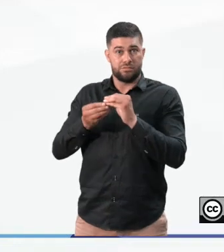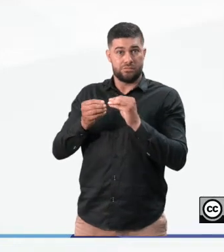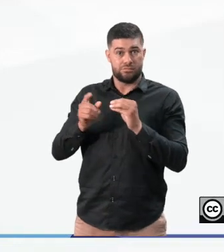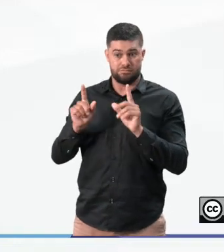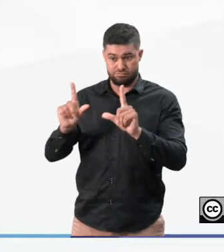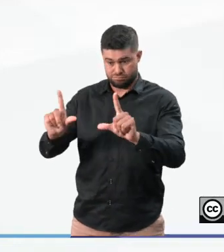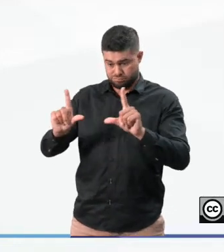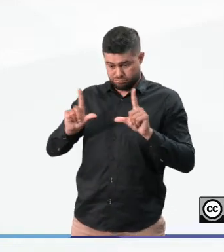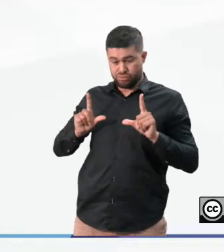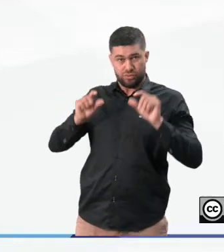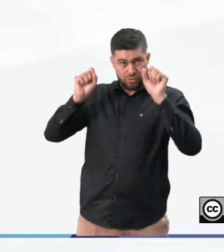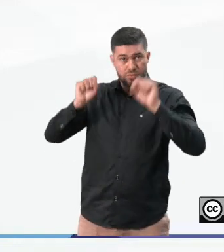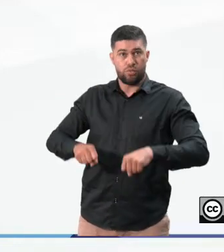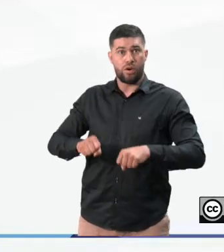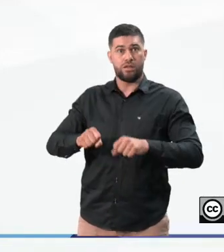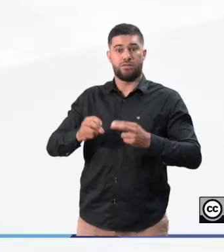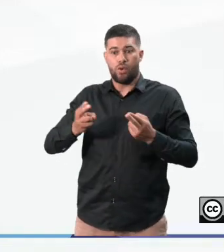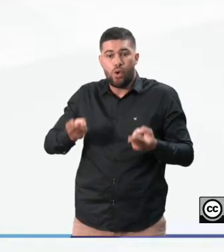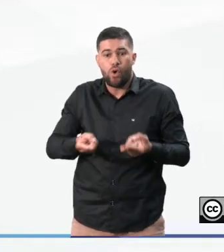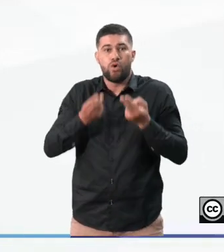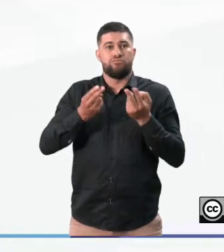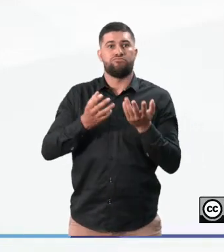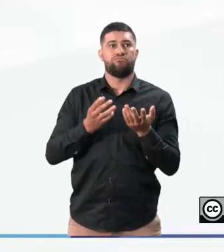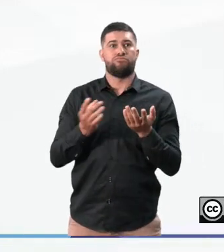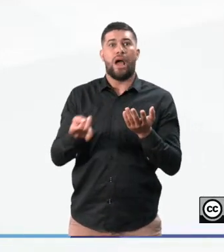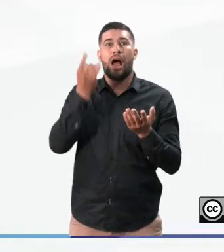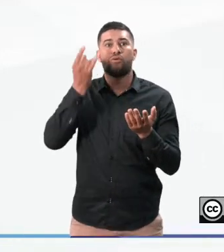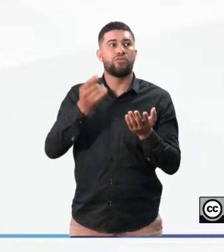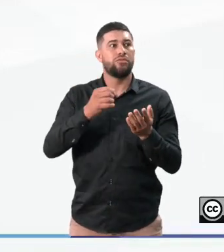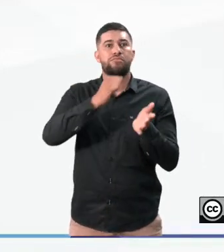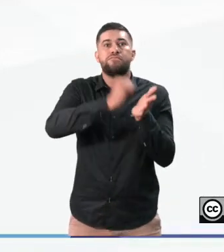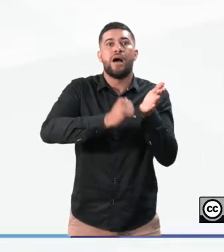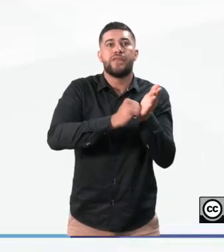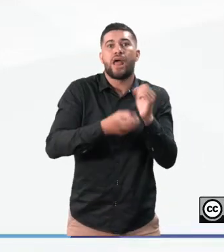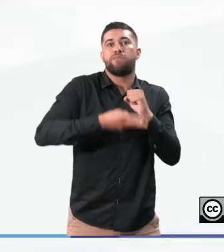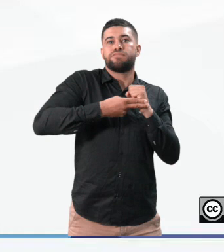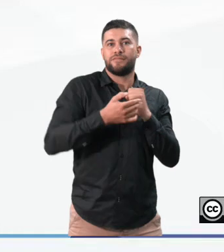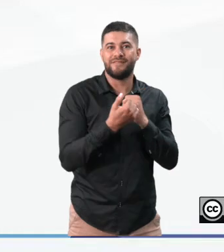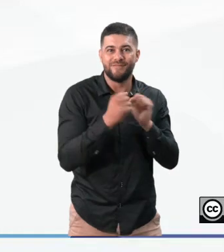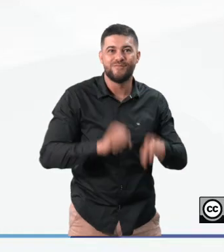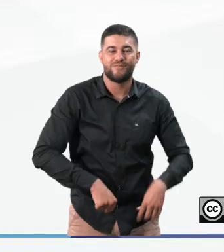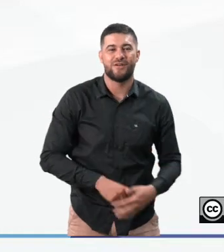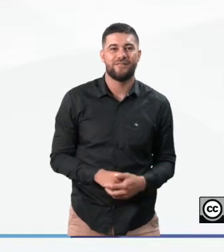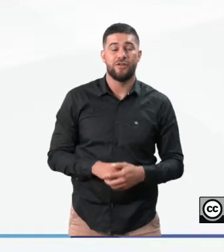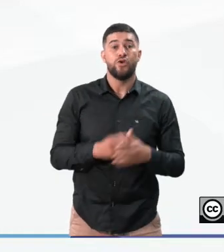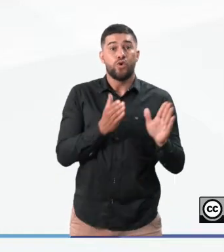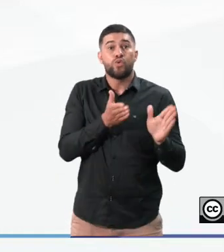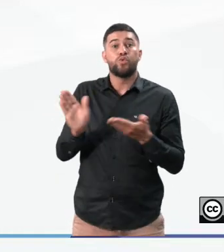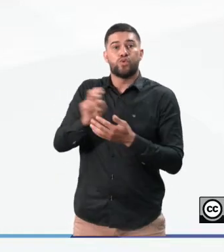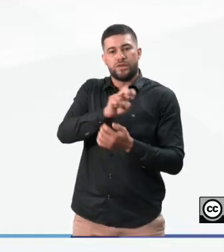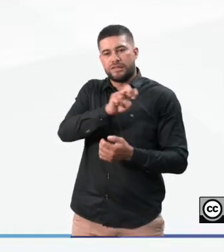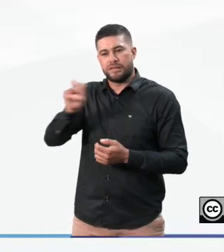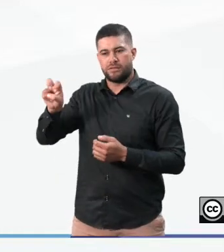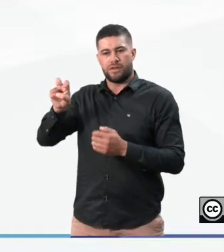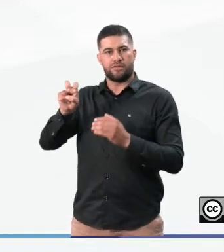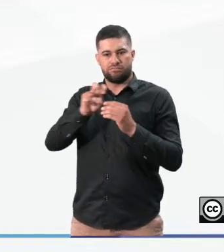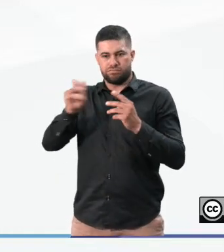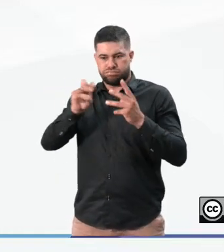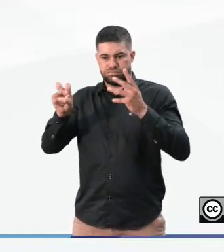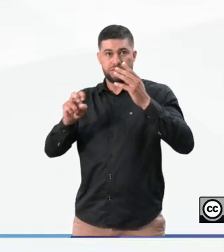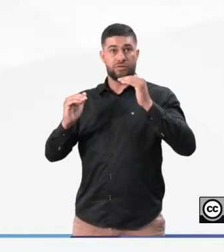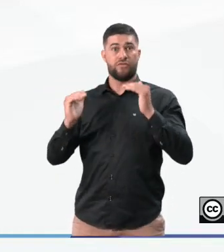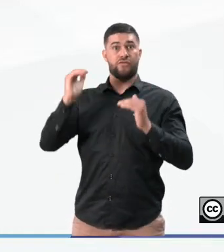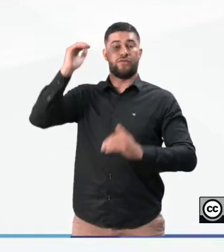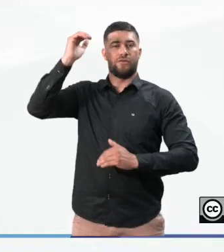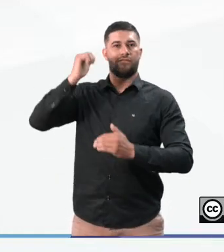se consideran de dos clases, graves y muy graves. Y esto conlleva unas sanciones que son matrícula condicional, cancelación